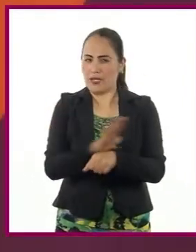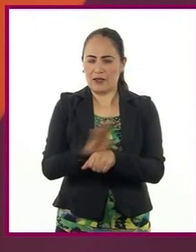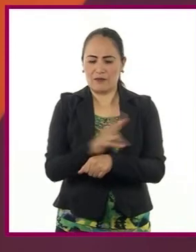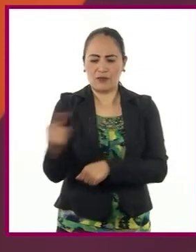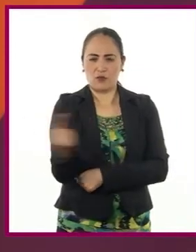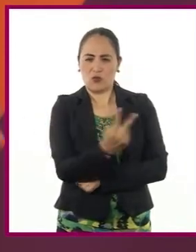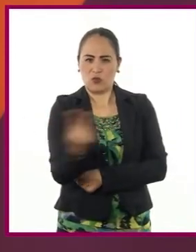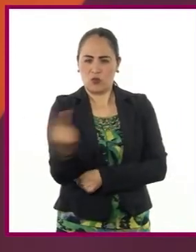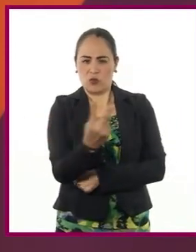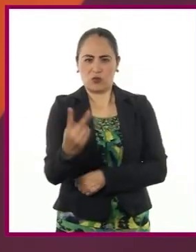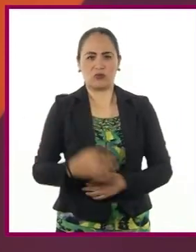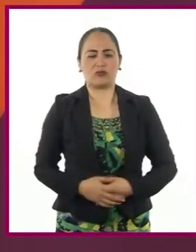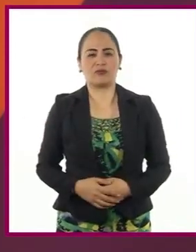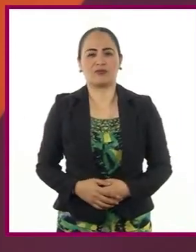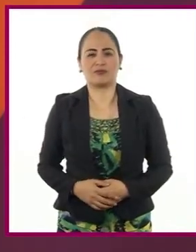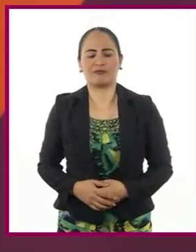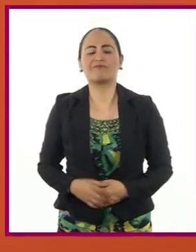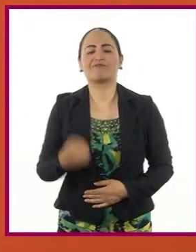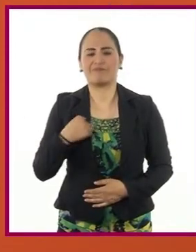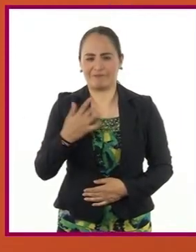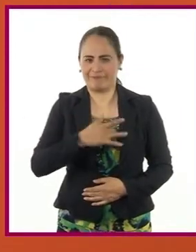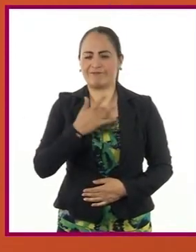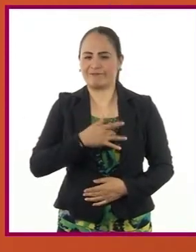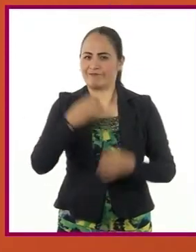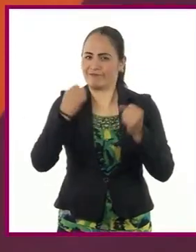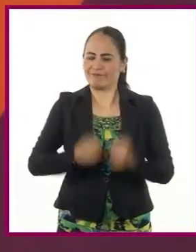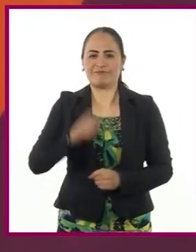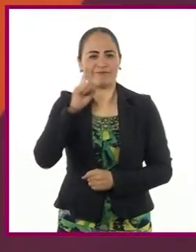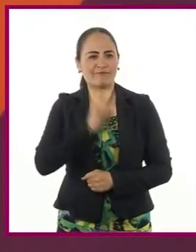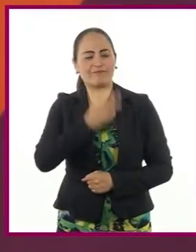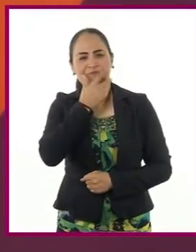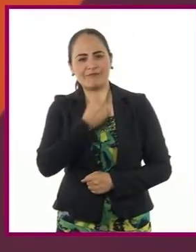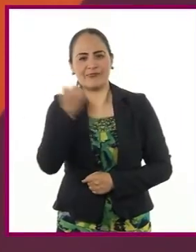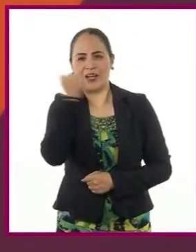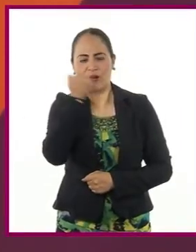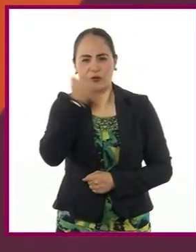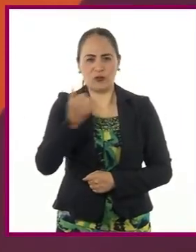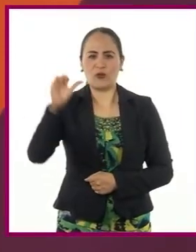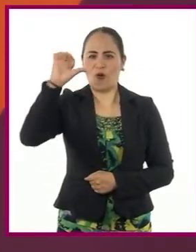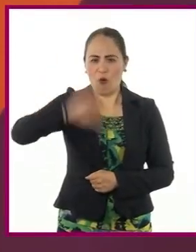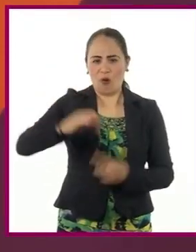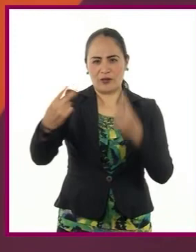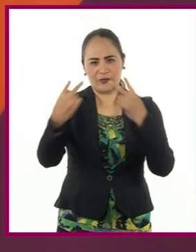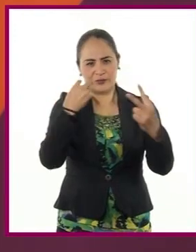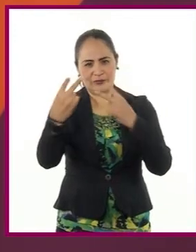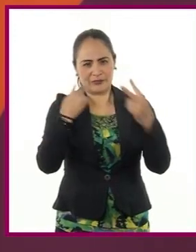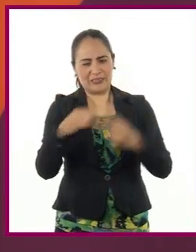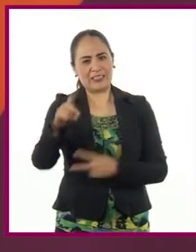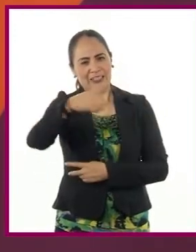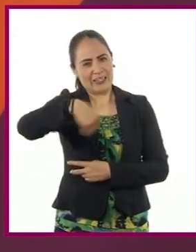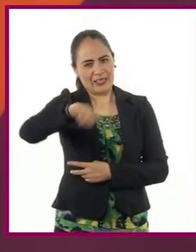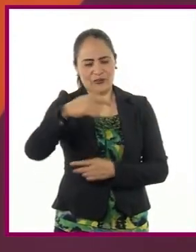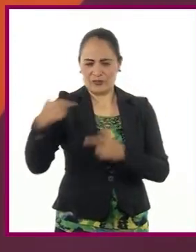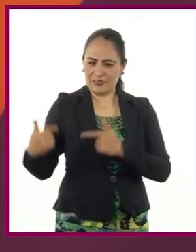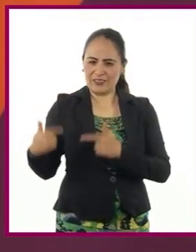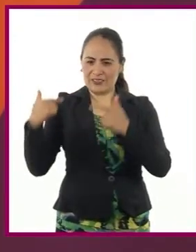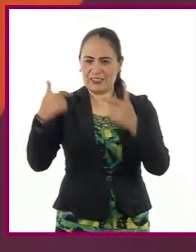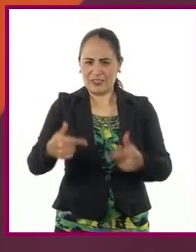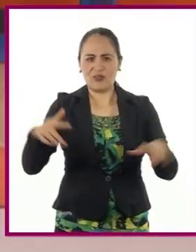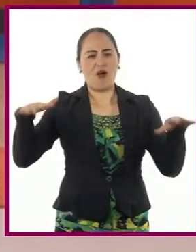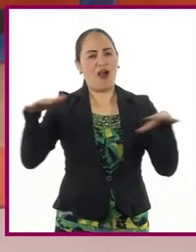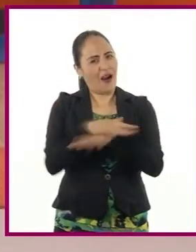partes. Estoy convencido de que las y los jóvenes que nos han acompañado el día de hoy pertenecen a una generación de